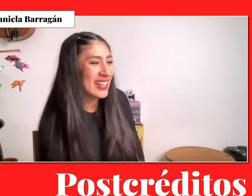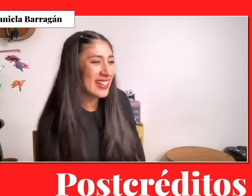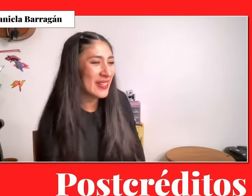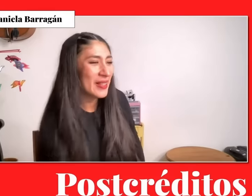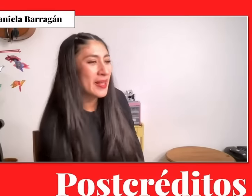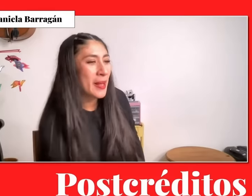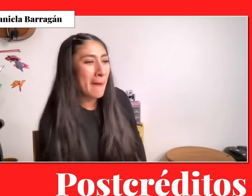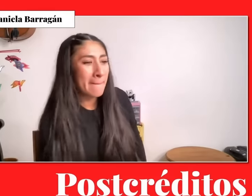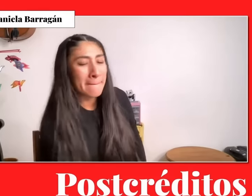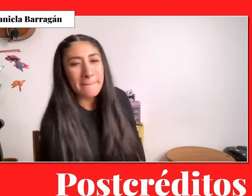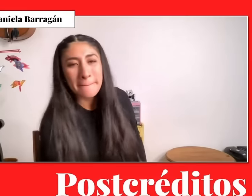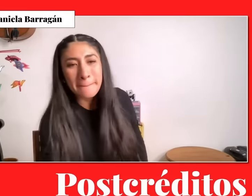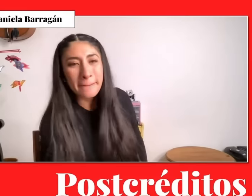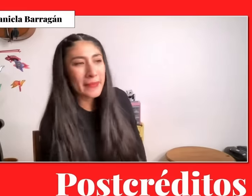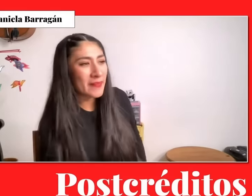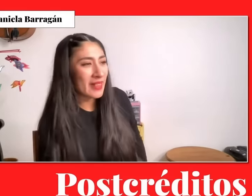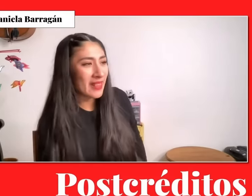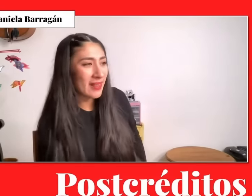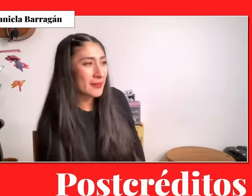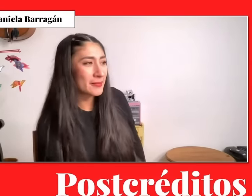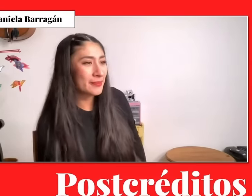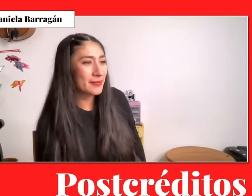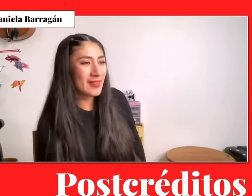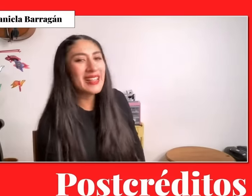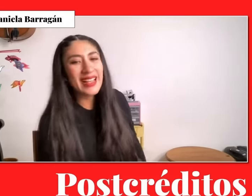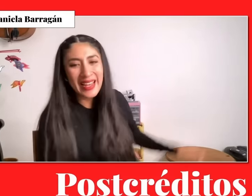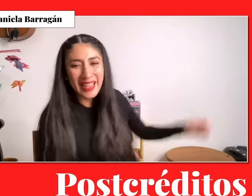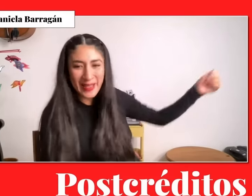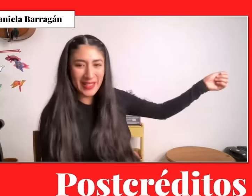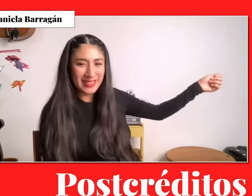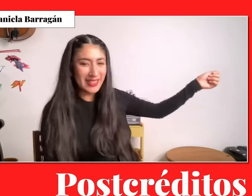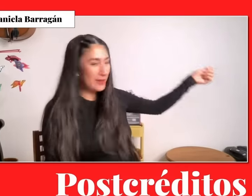si te imaginé como dice Enrique Amador como